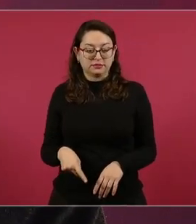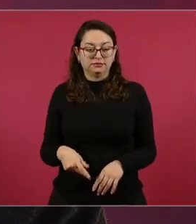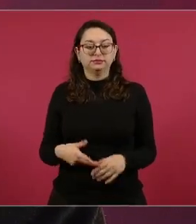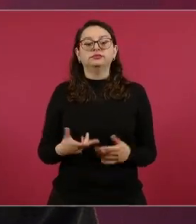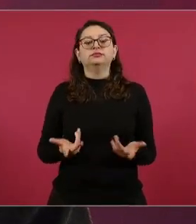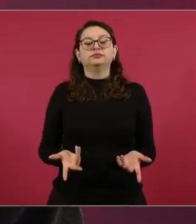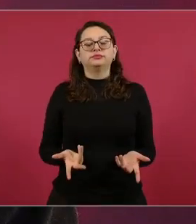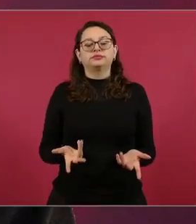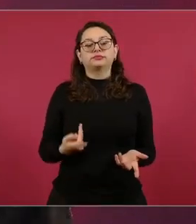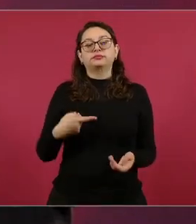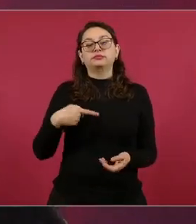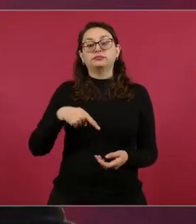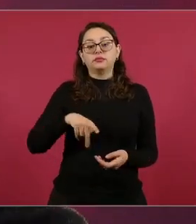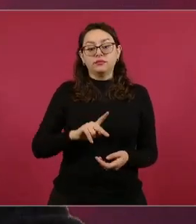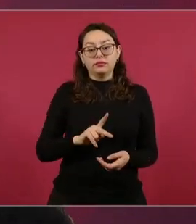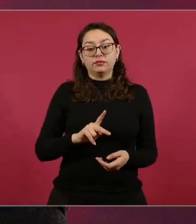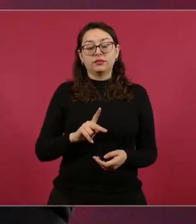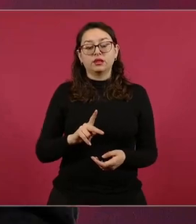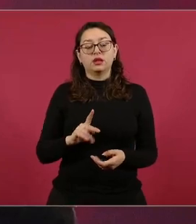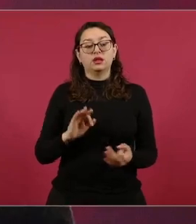Viene la elección